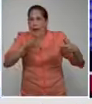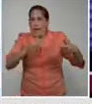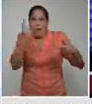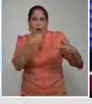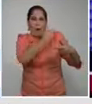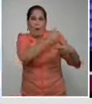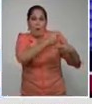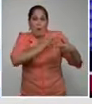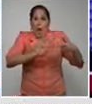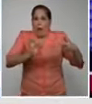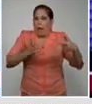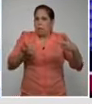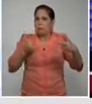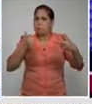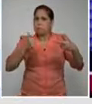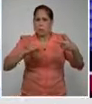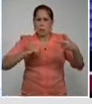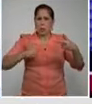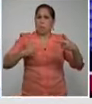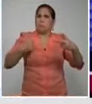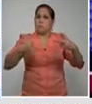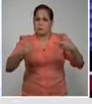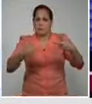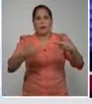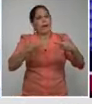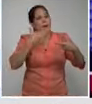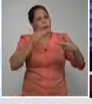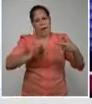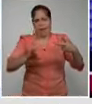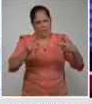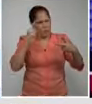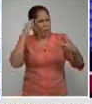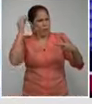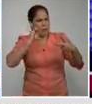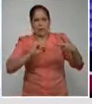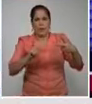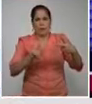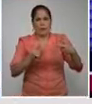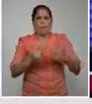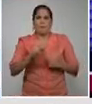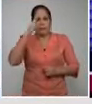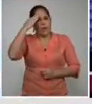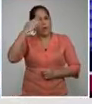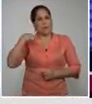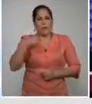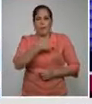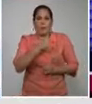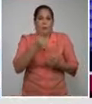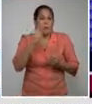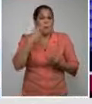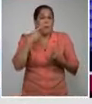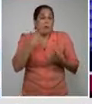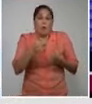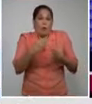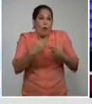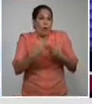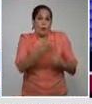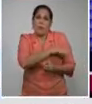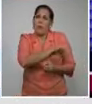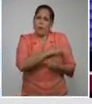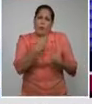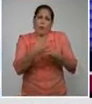y no me pasó nada, no me ha pasado nada. Y yo le dije, y no te va a pasar. Y me dijo, gracias, doctor. Hay mucha confianza del pueblo porque también